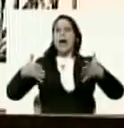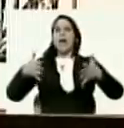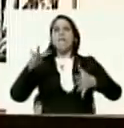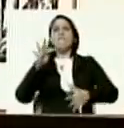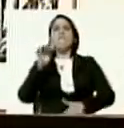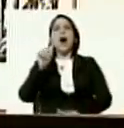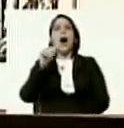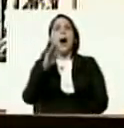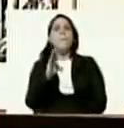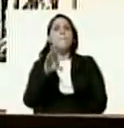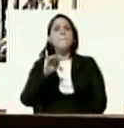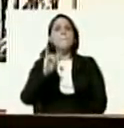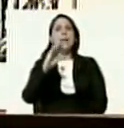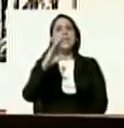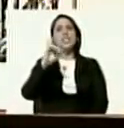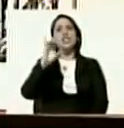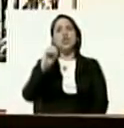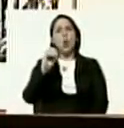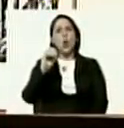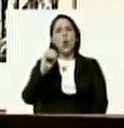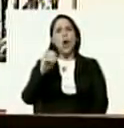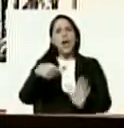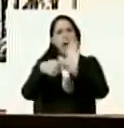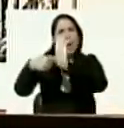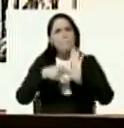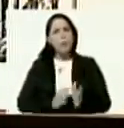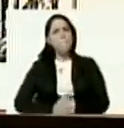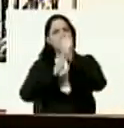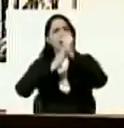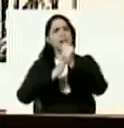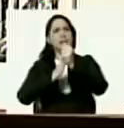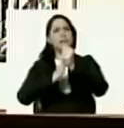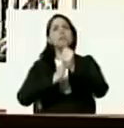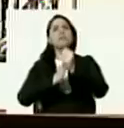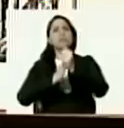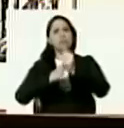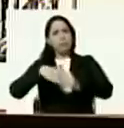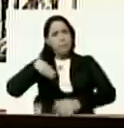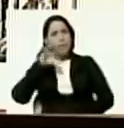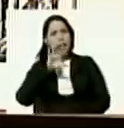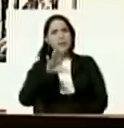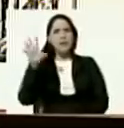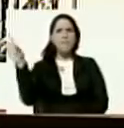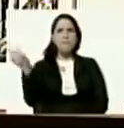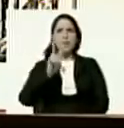Ojeda, ejemplo, mártir y héroe de la patria venezolana.